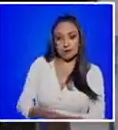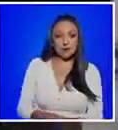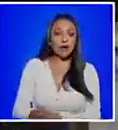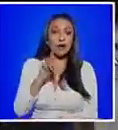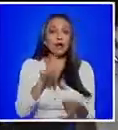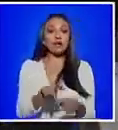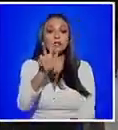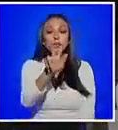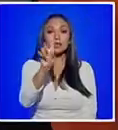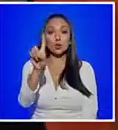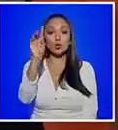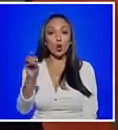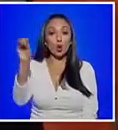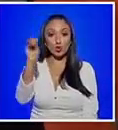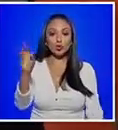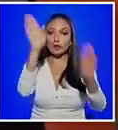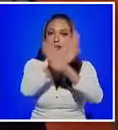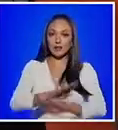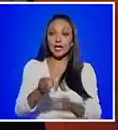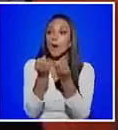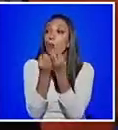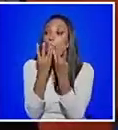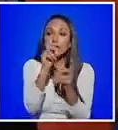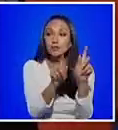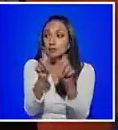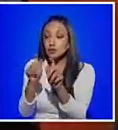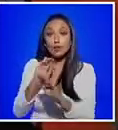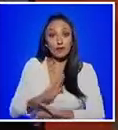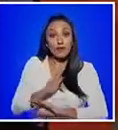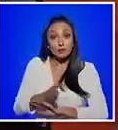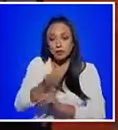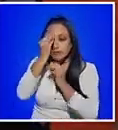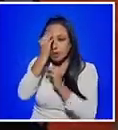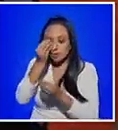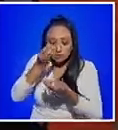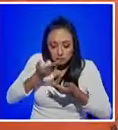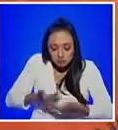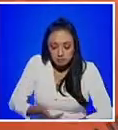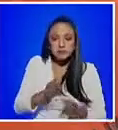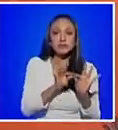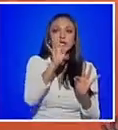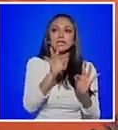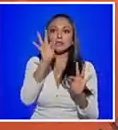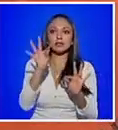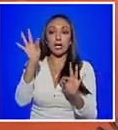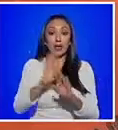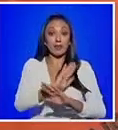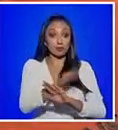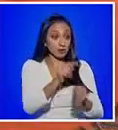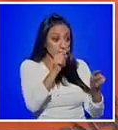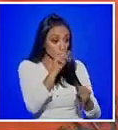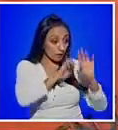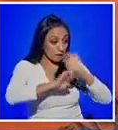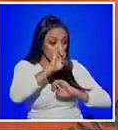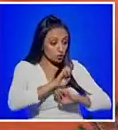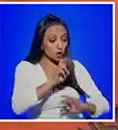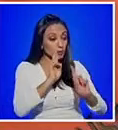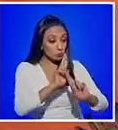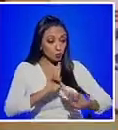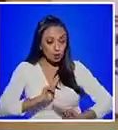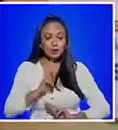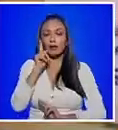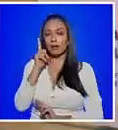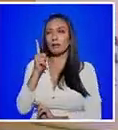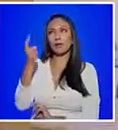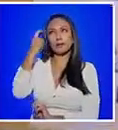31 de octubre se prevé terminar con el censo y luego se procesará la información levantada. Con ella se tomarán acciones para mejorar las condiciones de